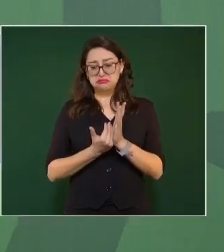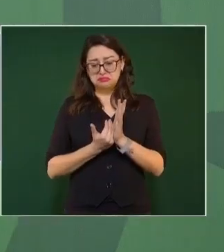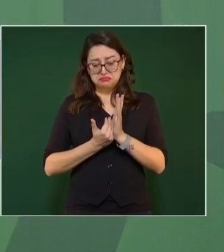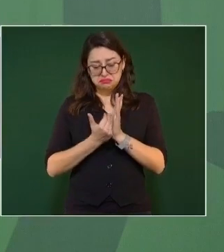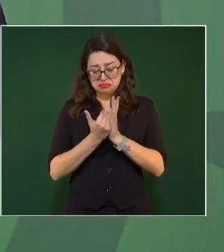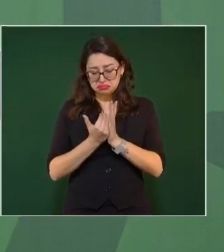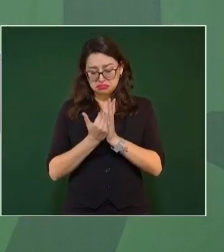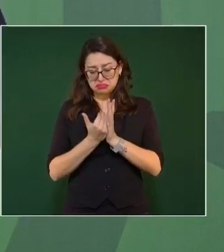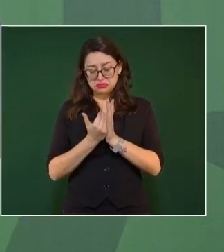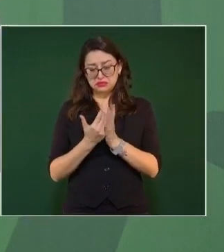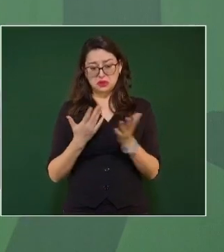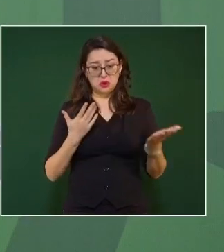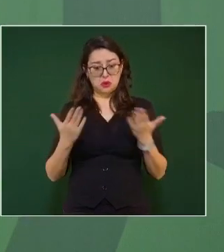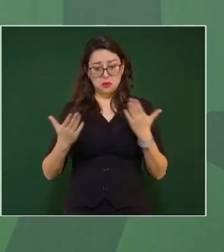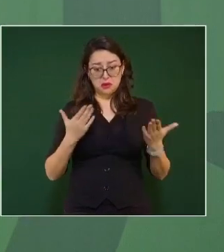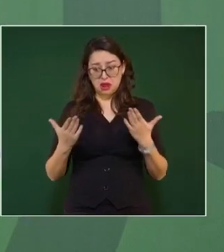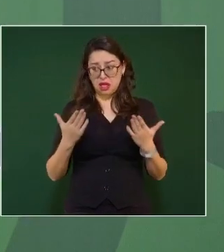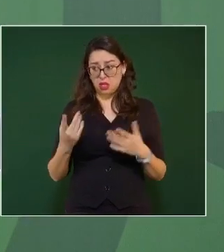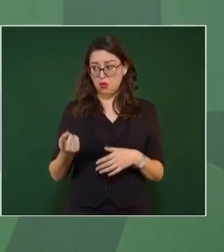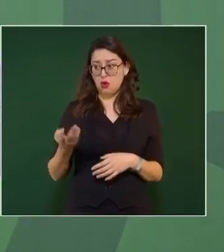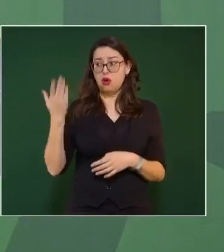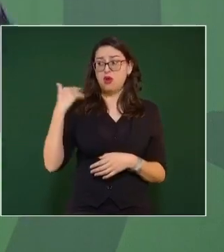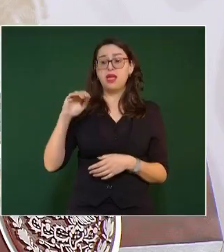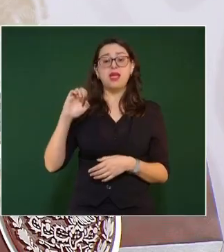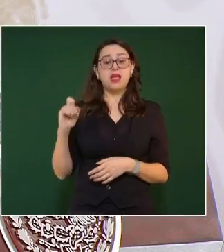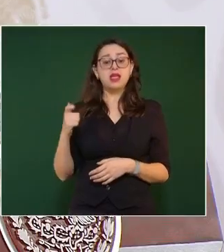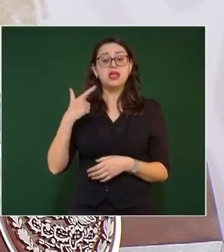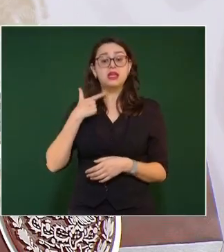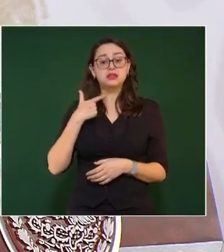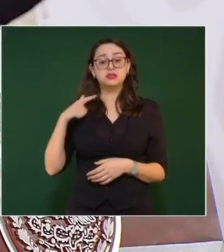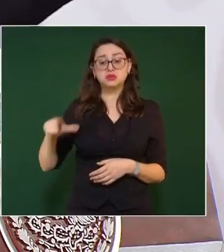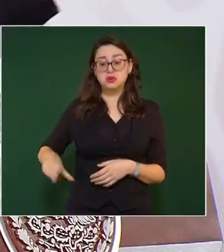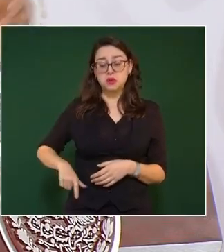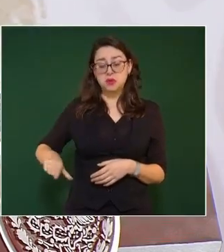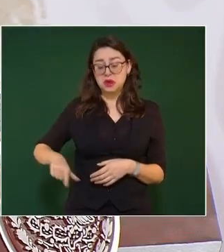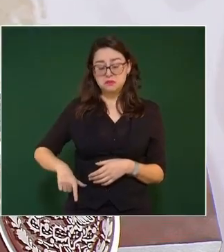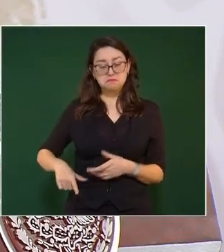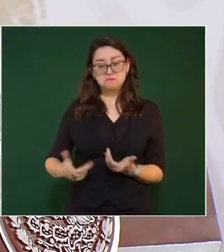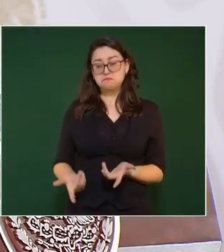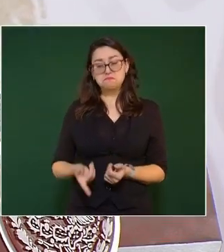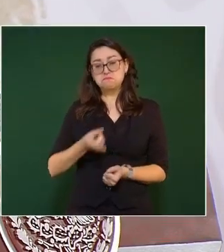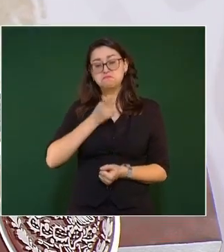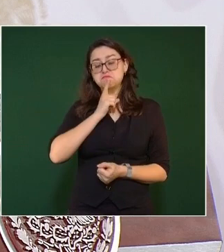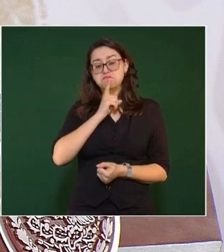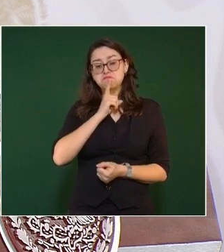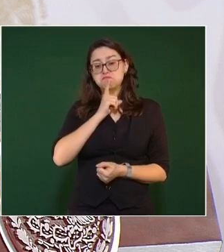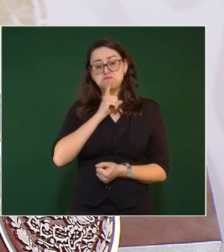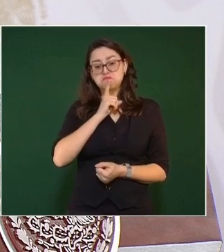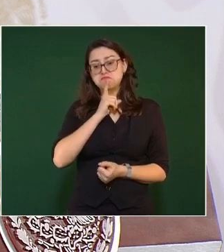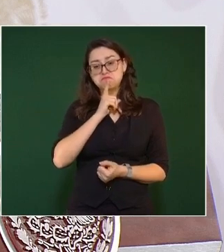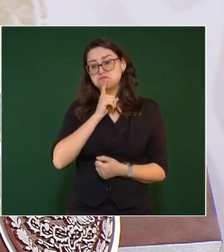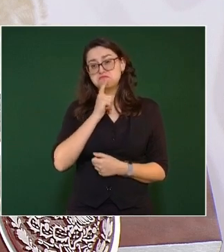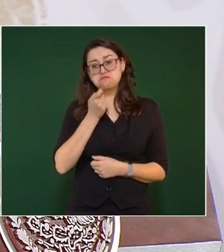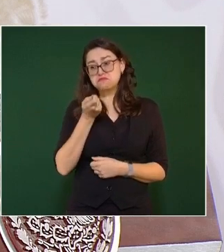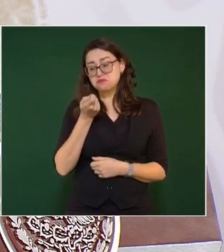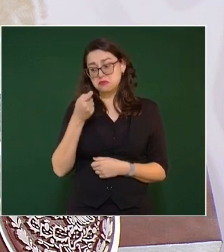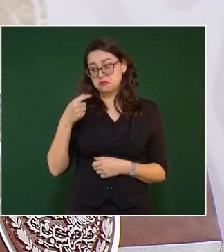menos que lo que creció en los últimos dos